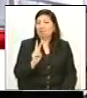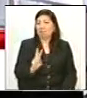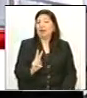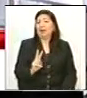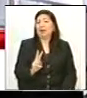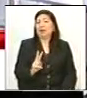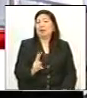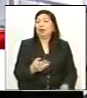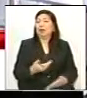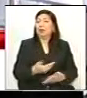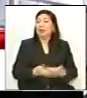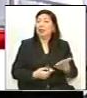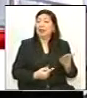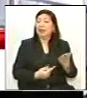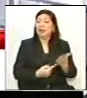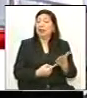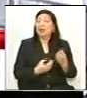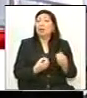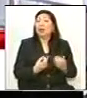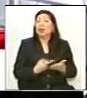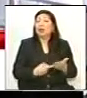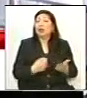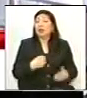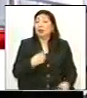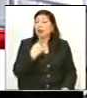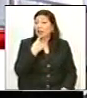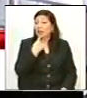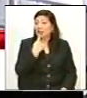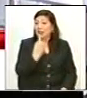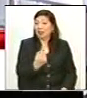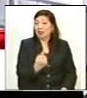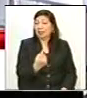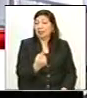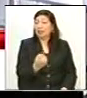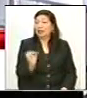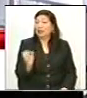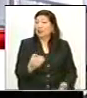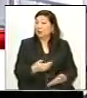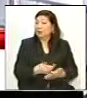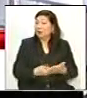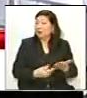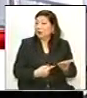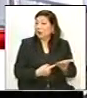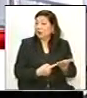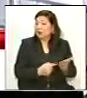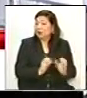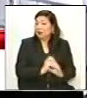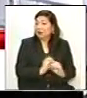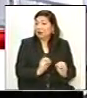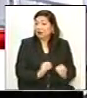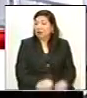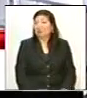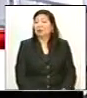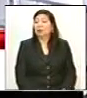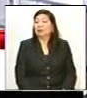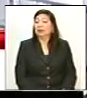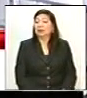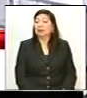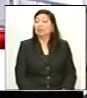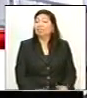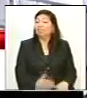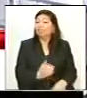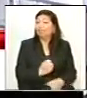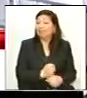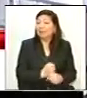los expedientes técnicos, porque tal como yo lo he dicho, sin el expediente técnico, ahí está la madre del cordero en la parte de la